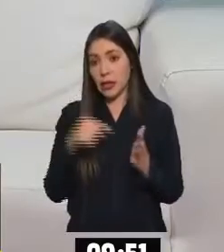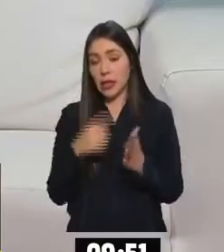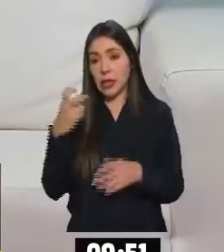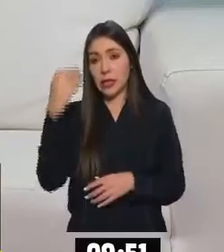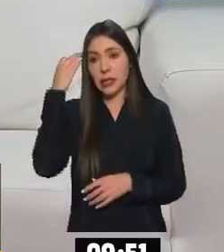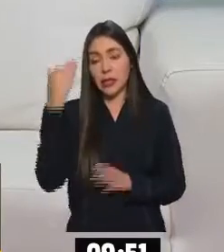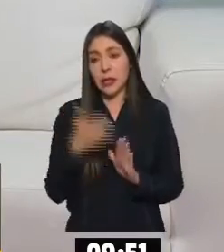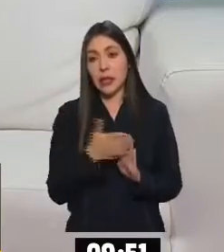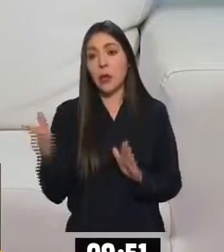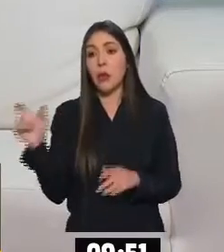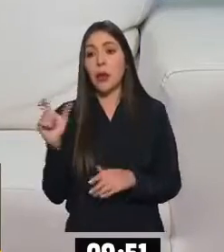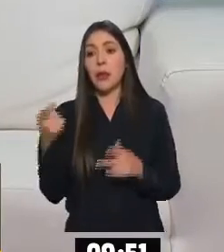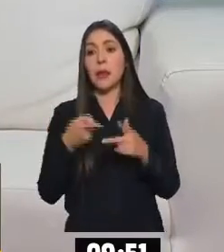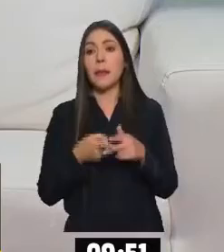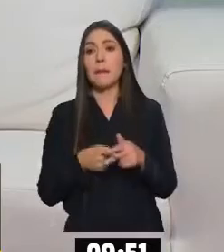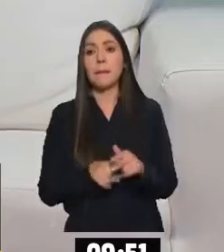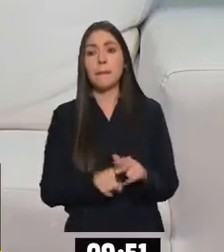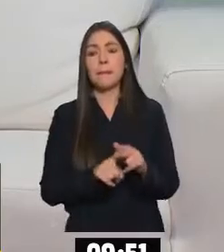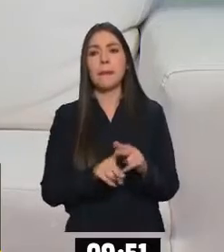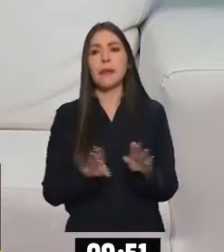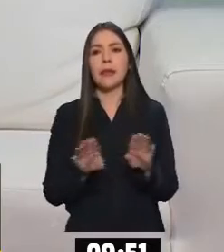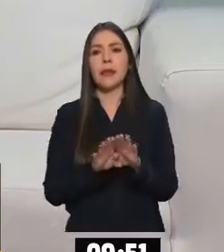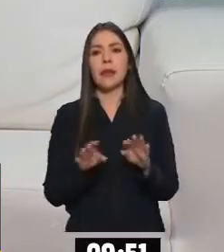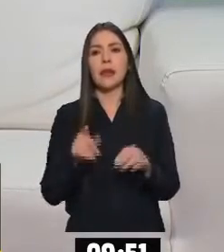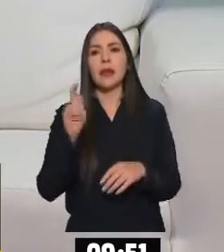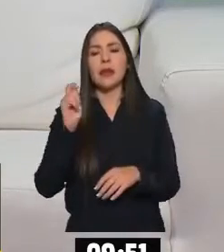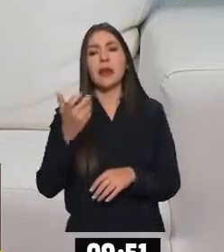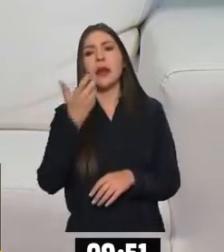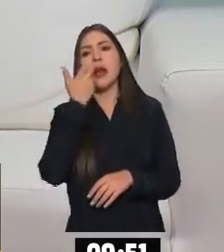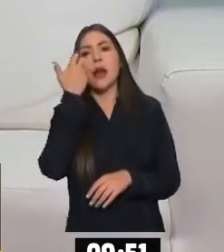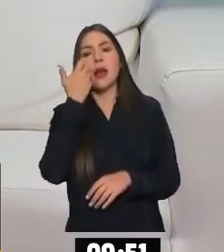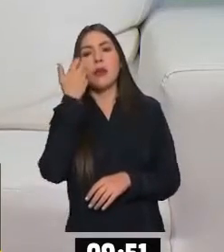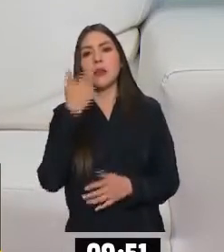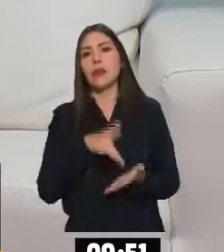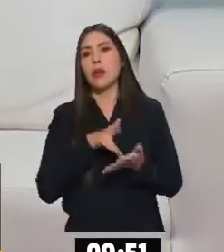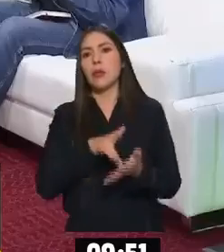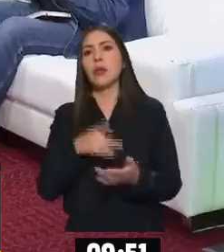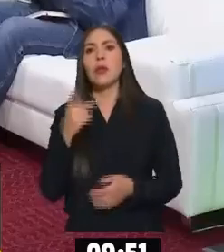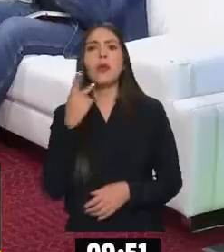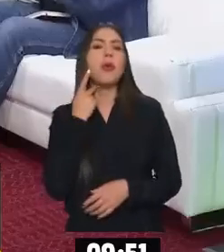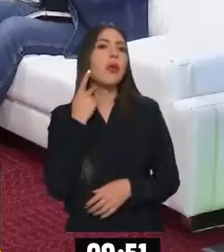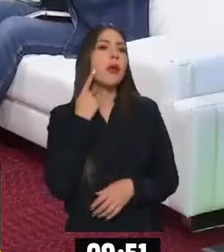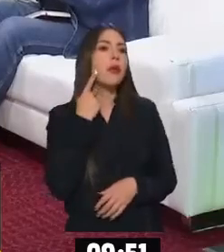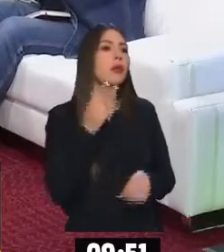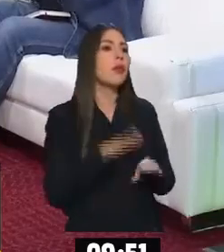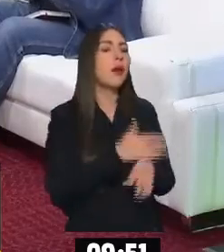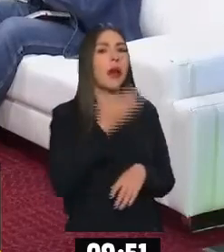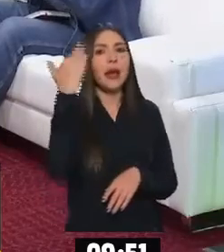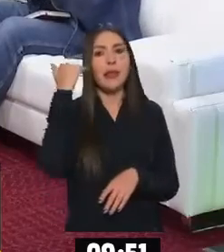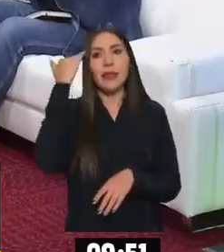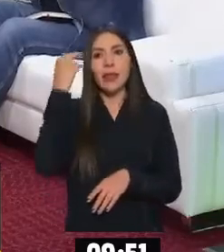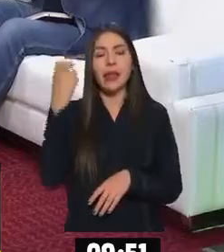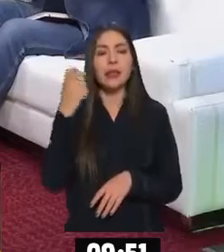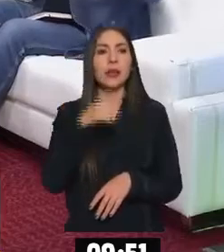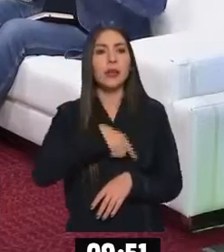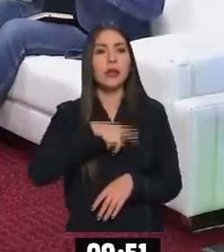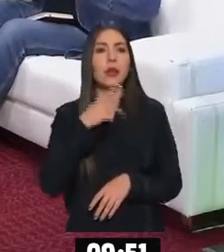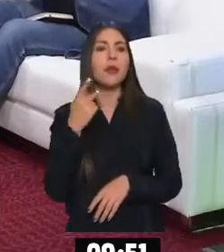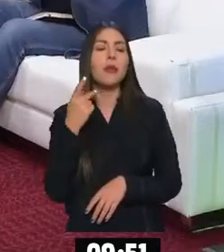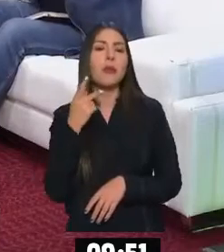su surgimiento fue una auténtica insurgencia política. Estaban muy preocupados. Sí, sí, señor. Ahora, ¿qué ocurre? Esas son